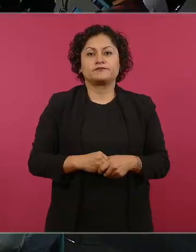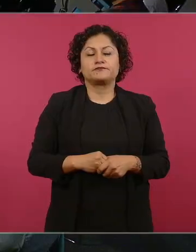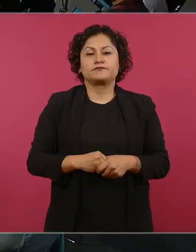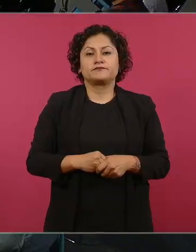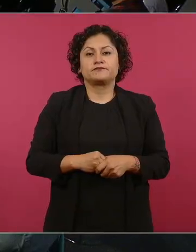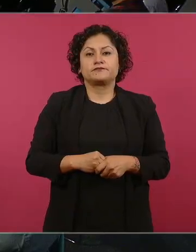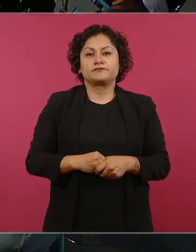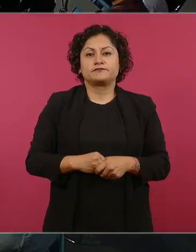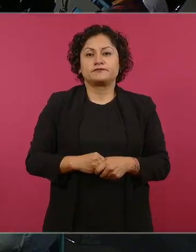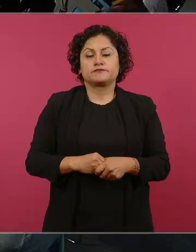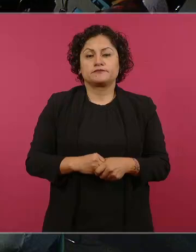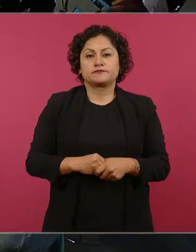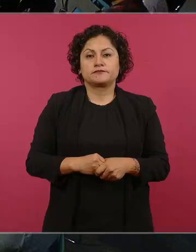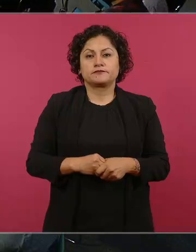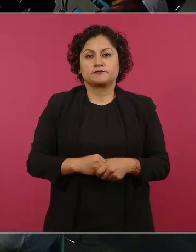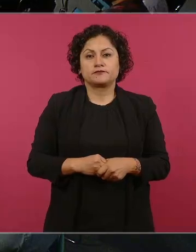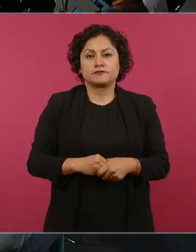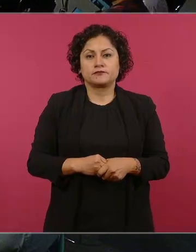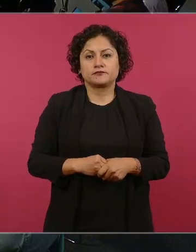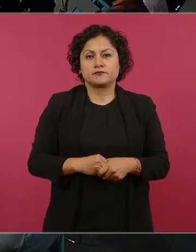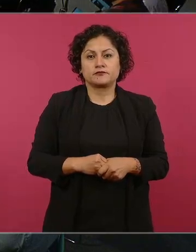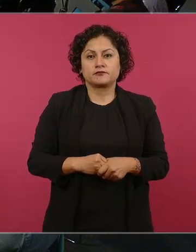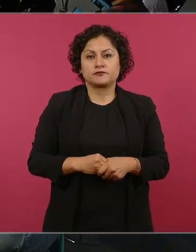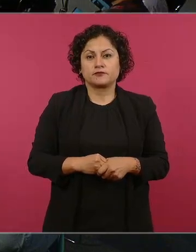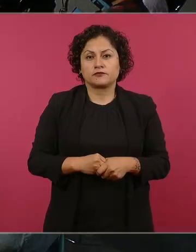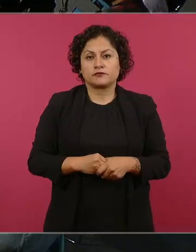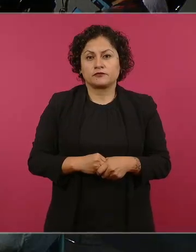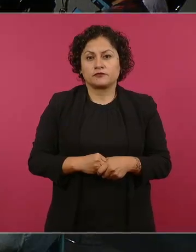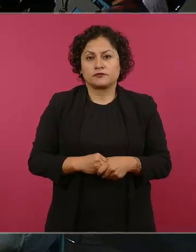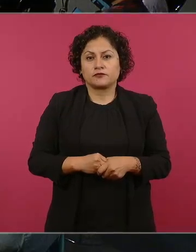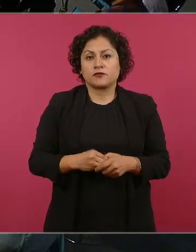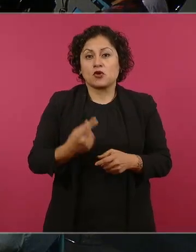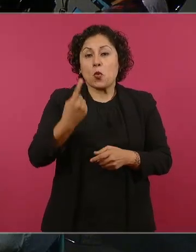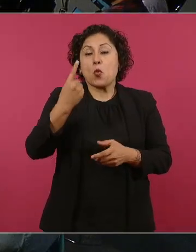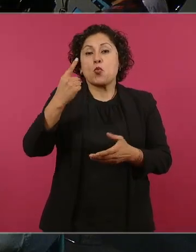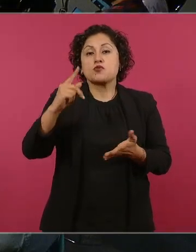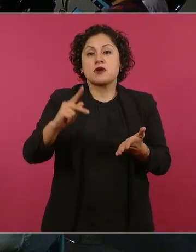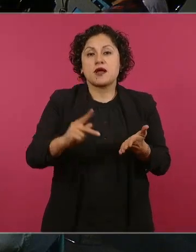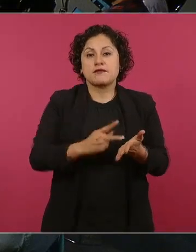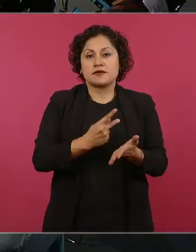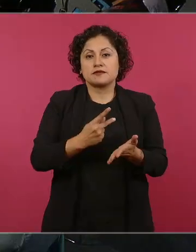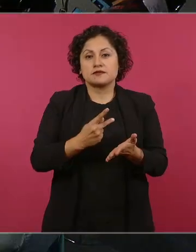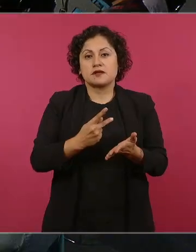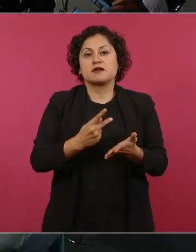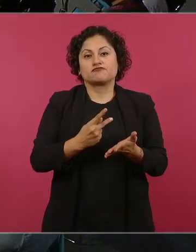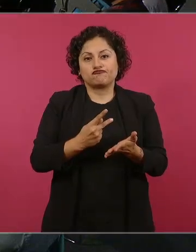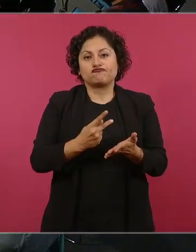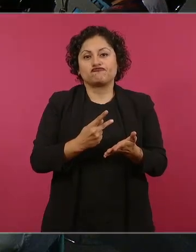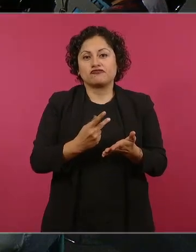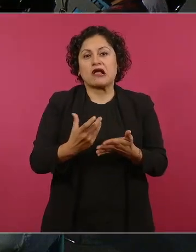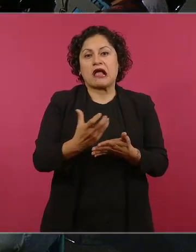pues se quedaron con más de la mitad de nuestro territorio.